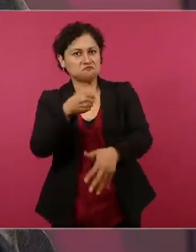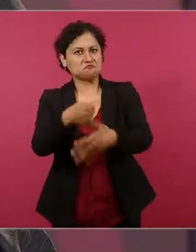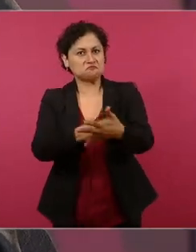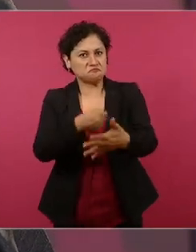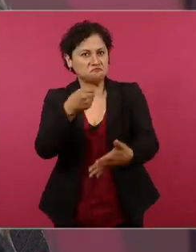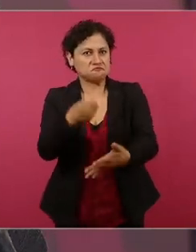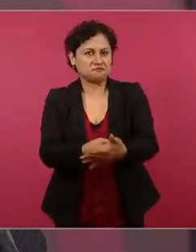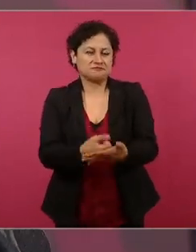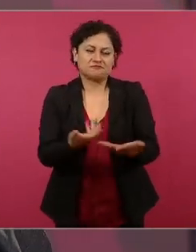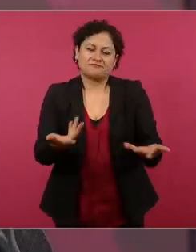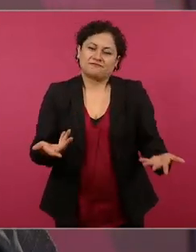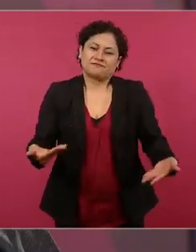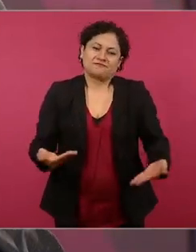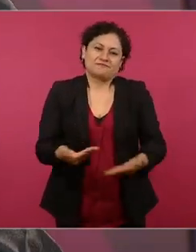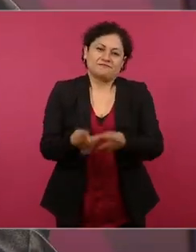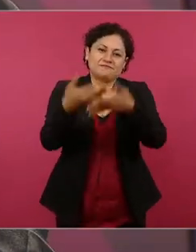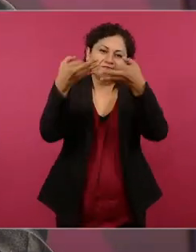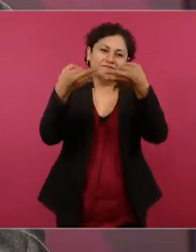jarocho,